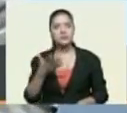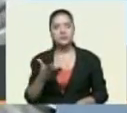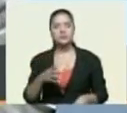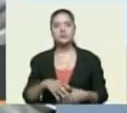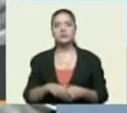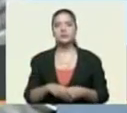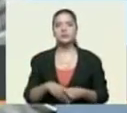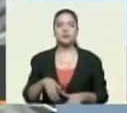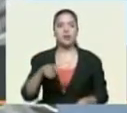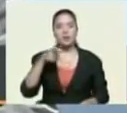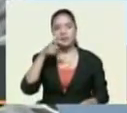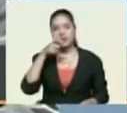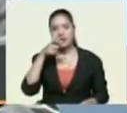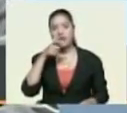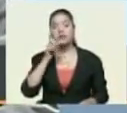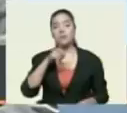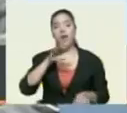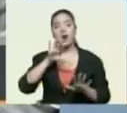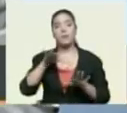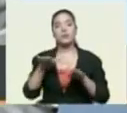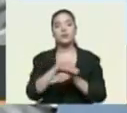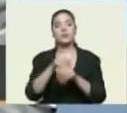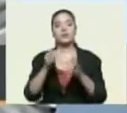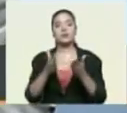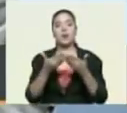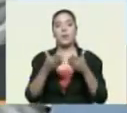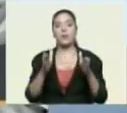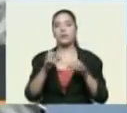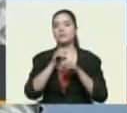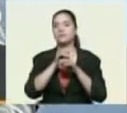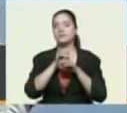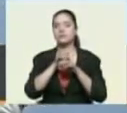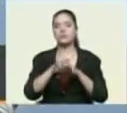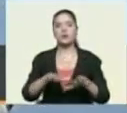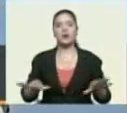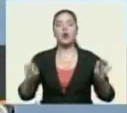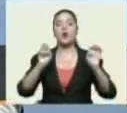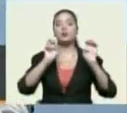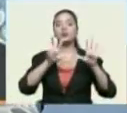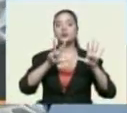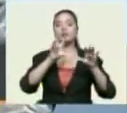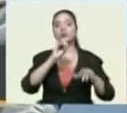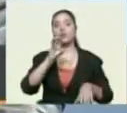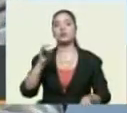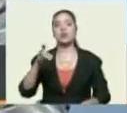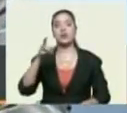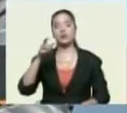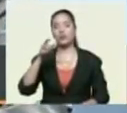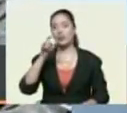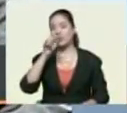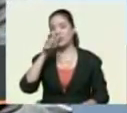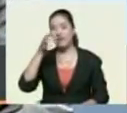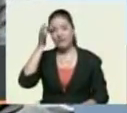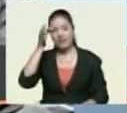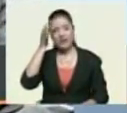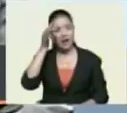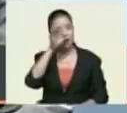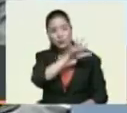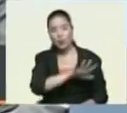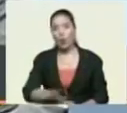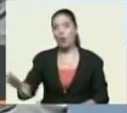la vigilancia, el apoyo del Ministerio Público, que desplegó más de 800 fiscales en todo el país